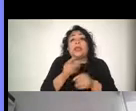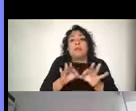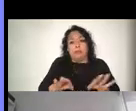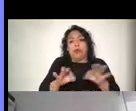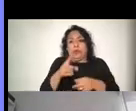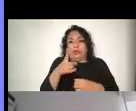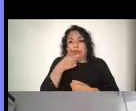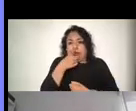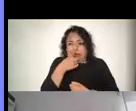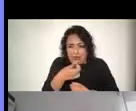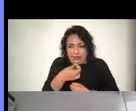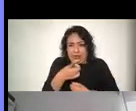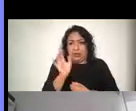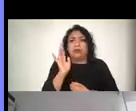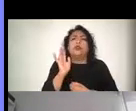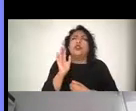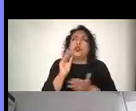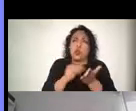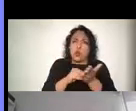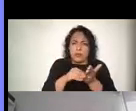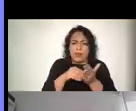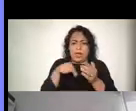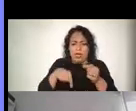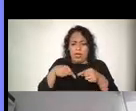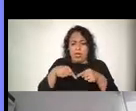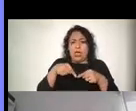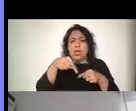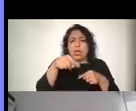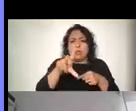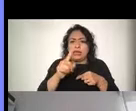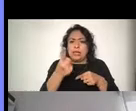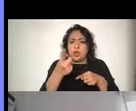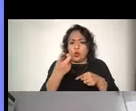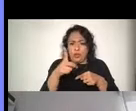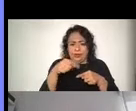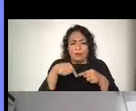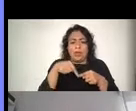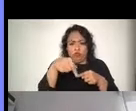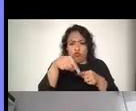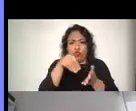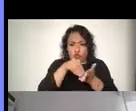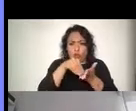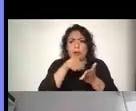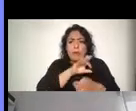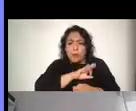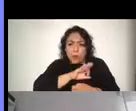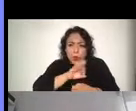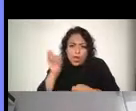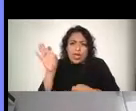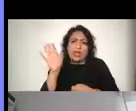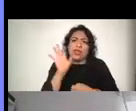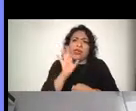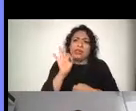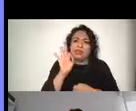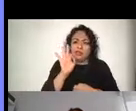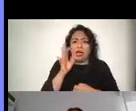hasta este año, porque todavía tenemos de aquí al 31 de diciembre con esta posibilidad que les